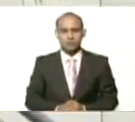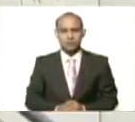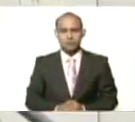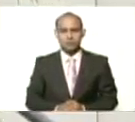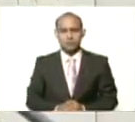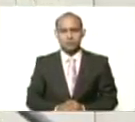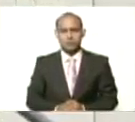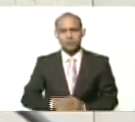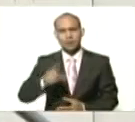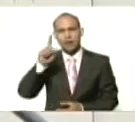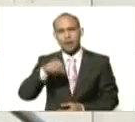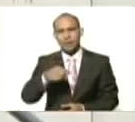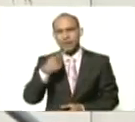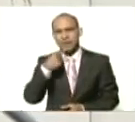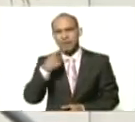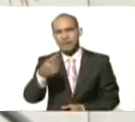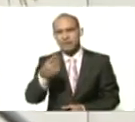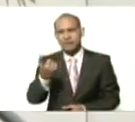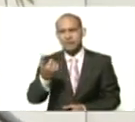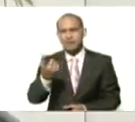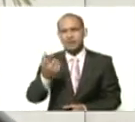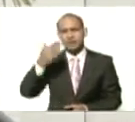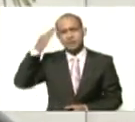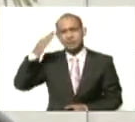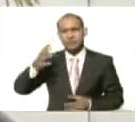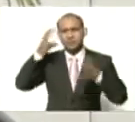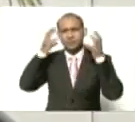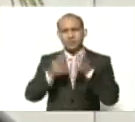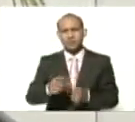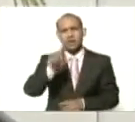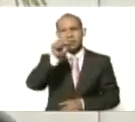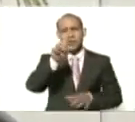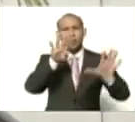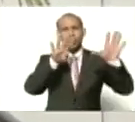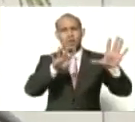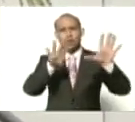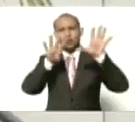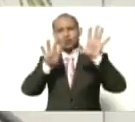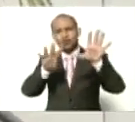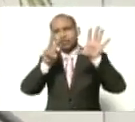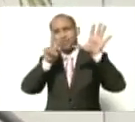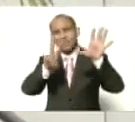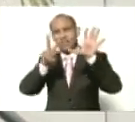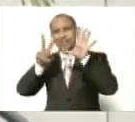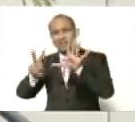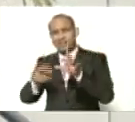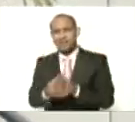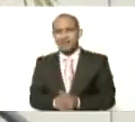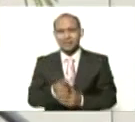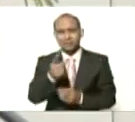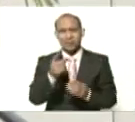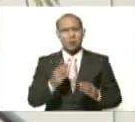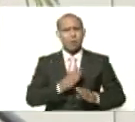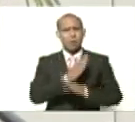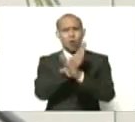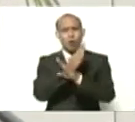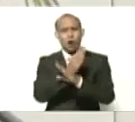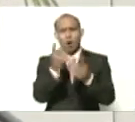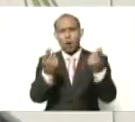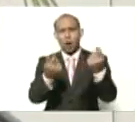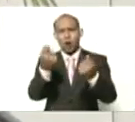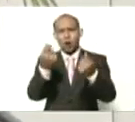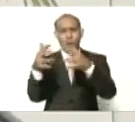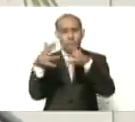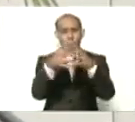Decía el comandante Fidel Castro en 1977, quiero citarlo textual, su bloqueo económico, el de